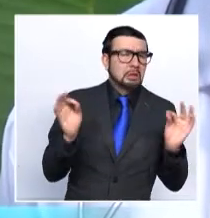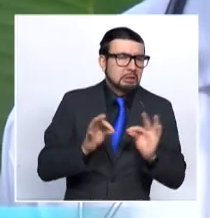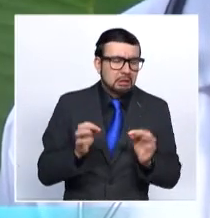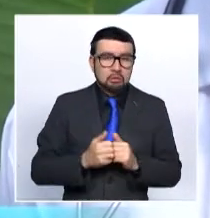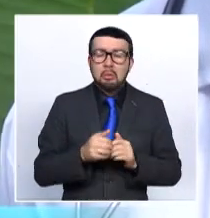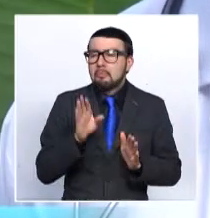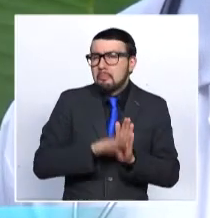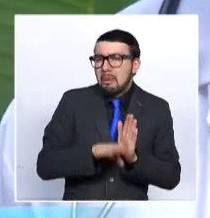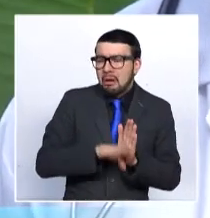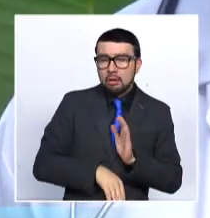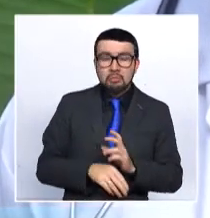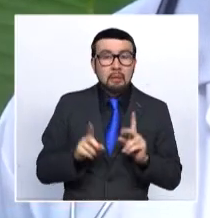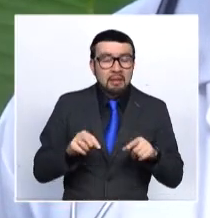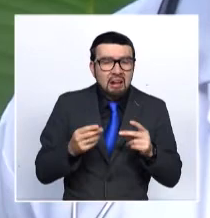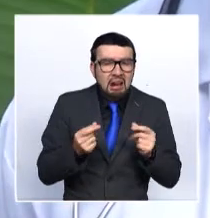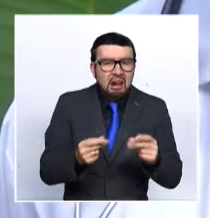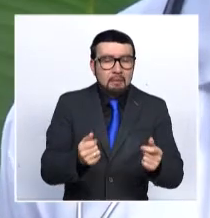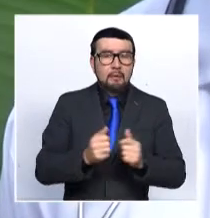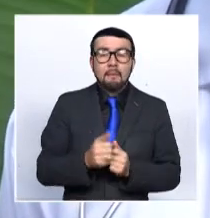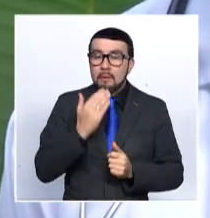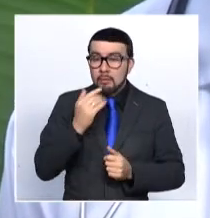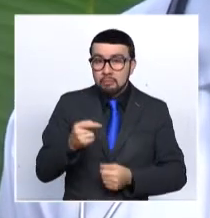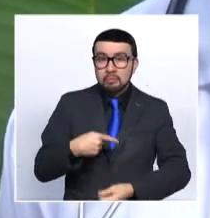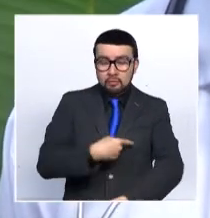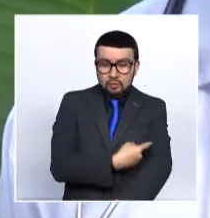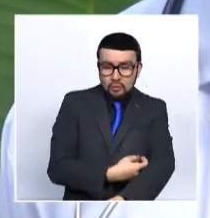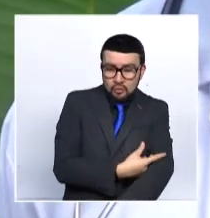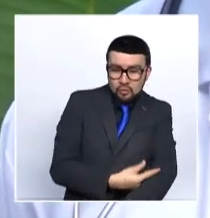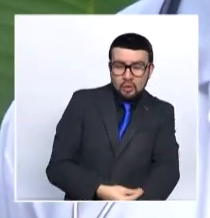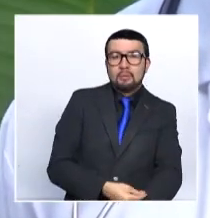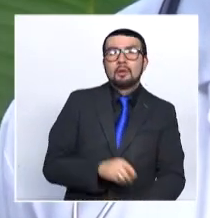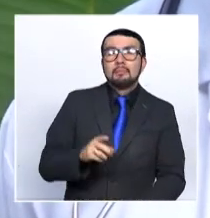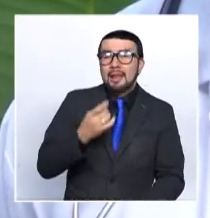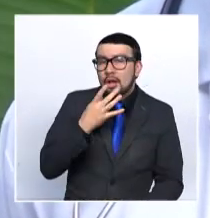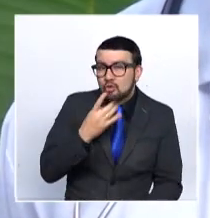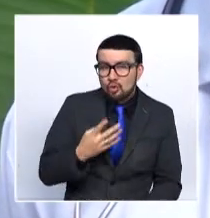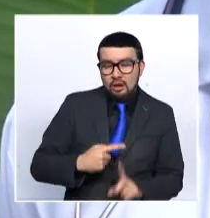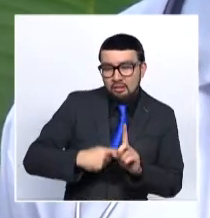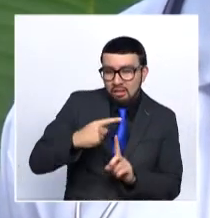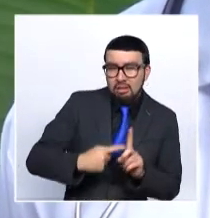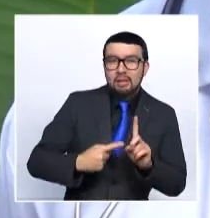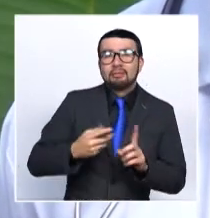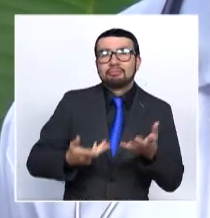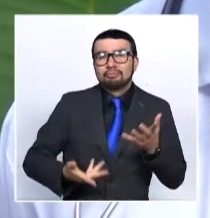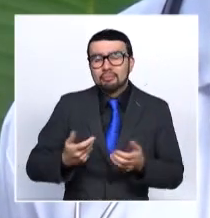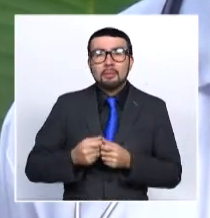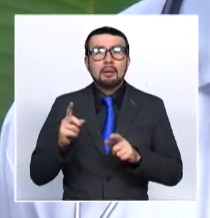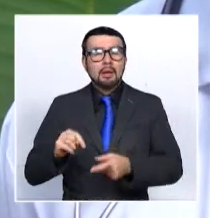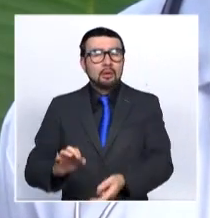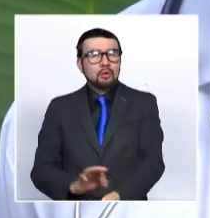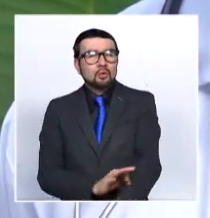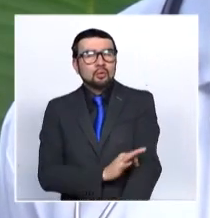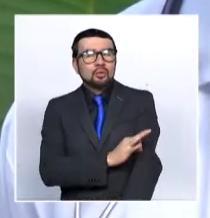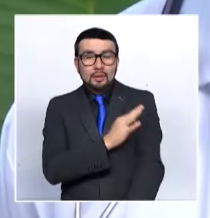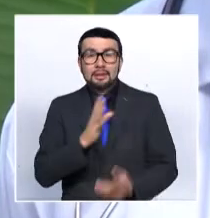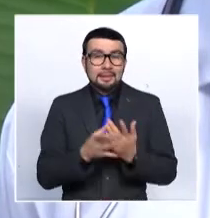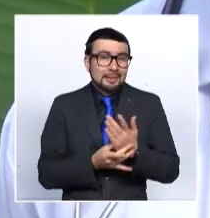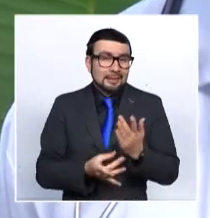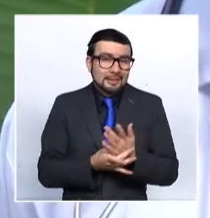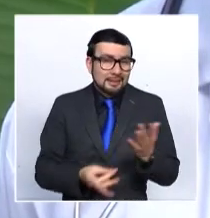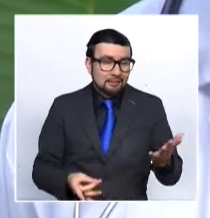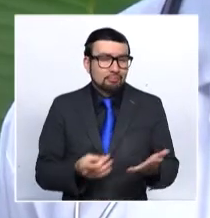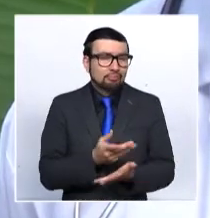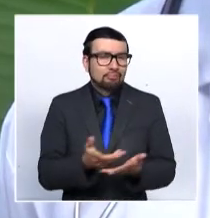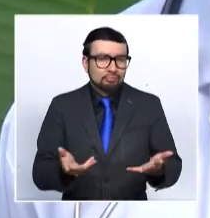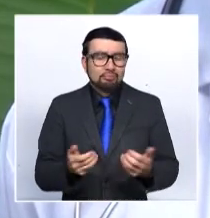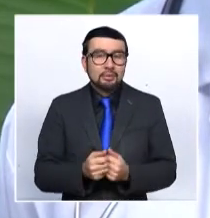rápidos de hacer. Tenemos como un cuadro hemático, una glicemia para el azúcar, colesterol y triglicéridos para las grasas, perfil lipídico, que son